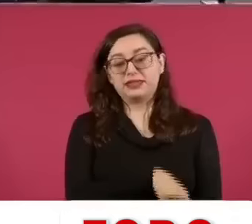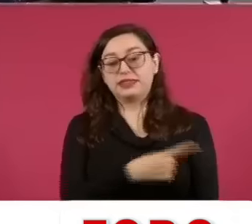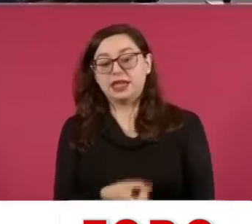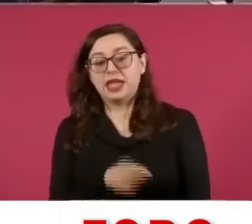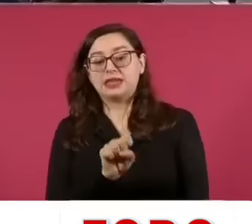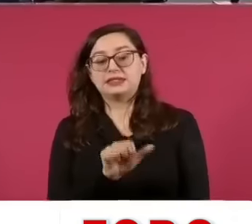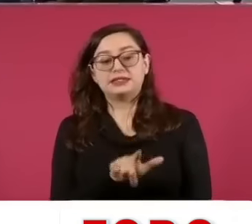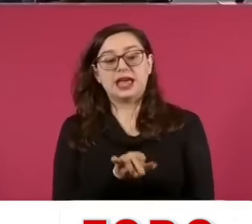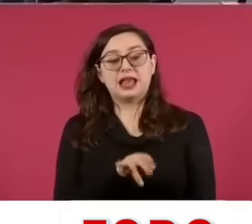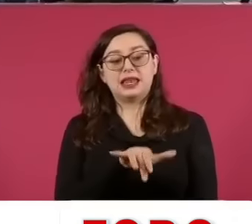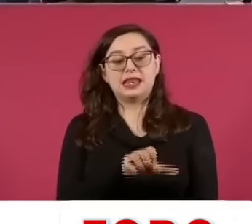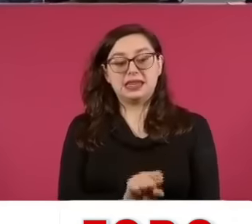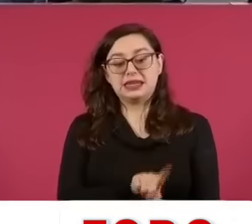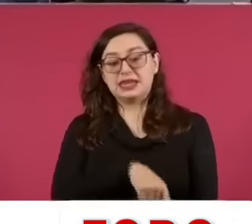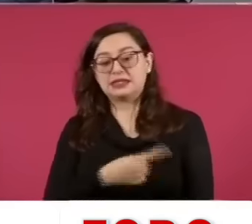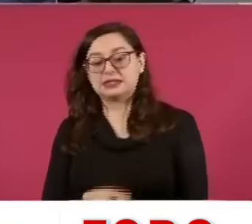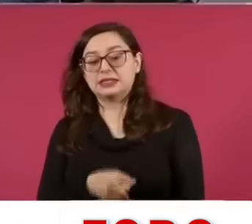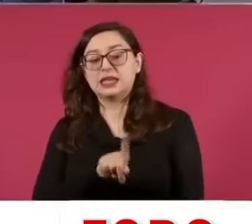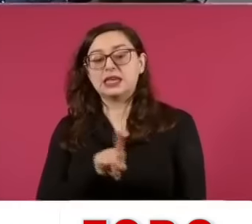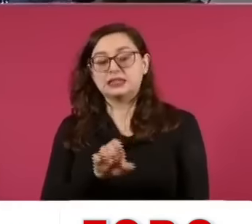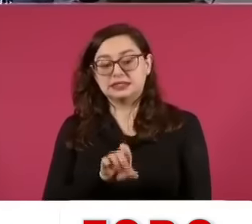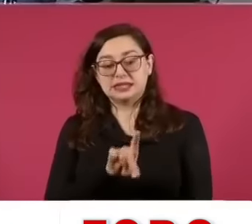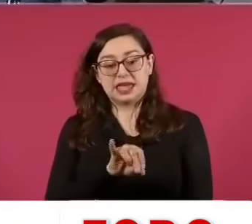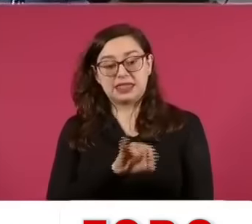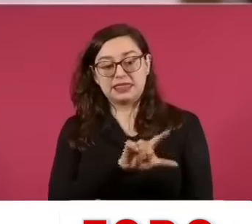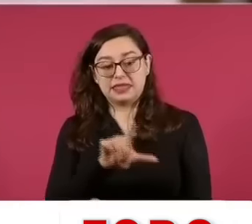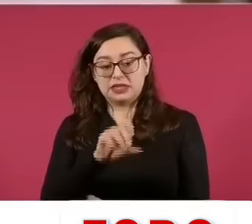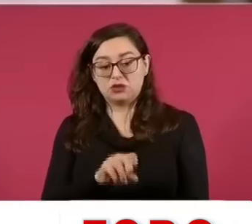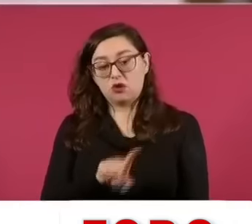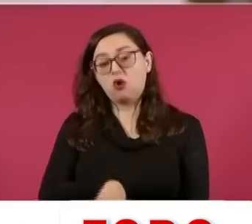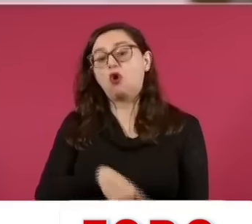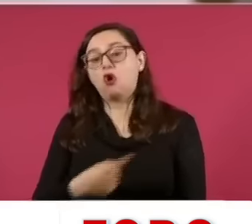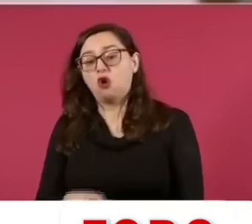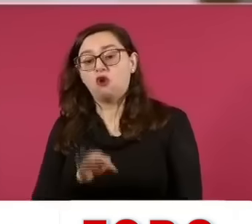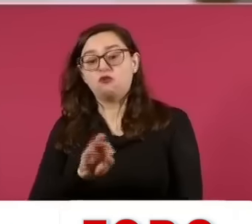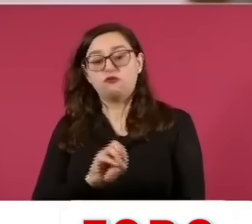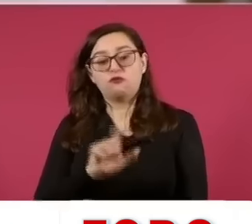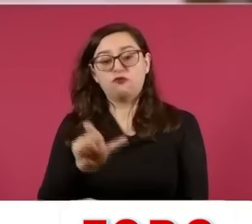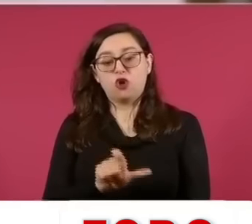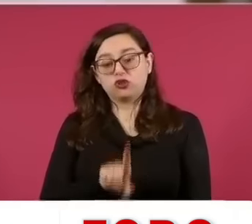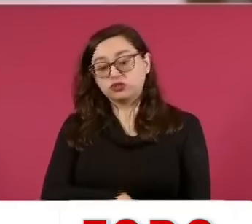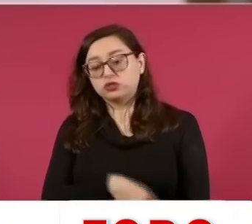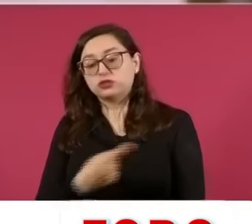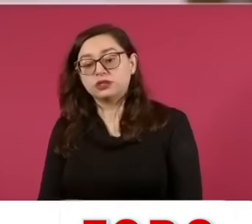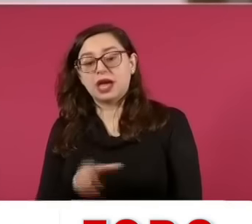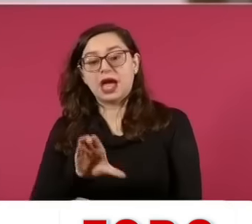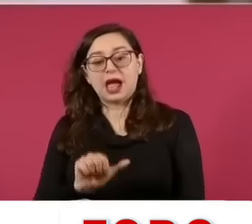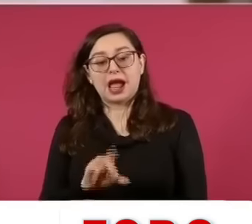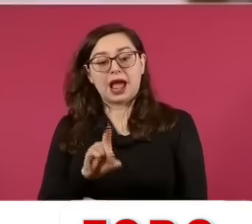de las reservas internacionales del Banco de México, la afectación a la moneda mexicana no fue significativa.